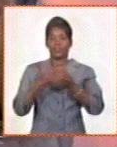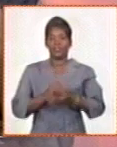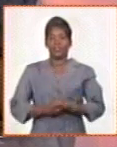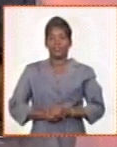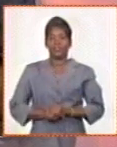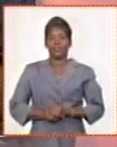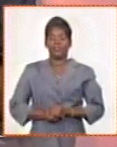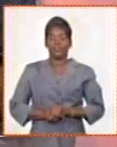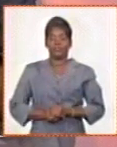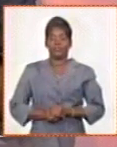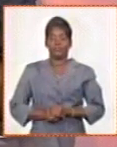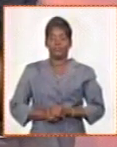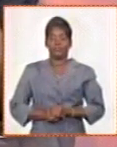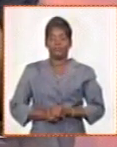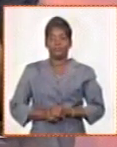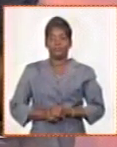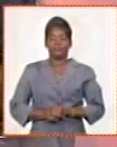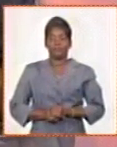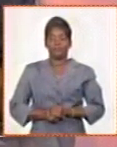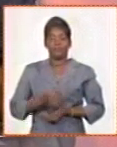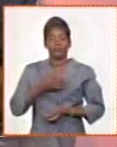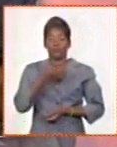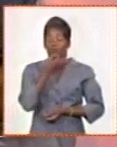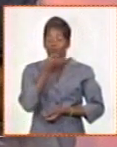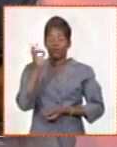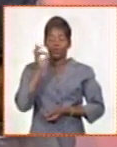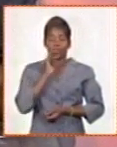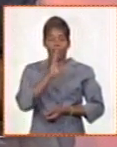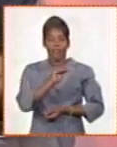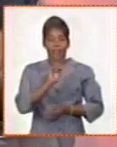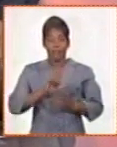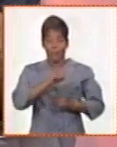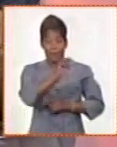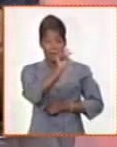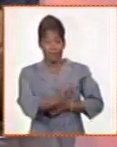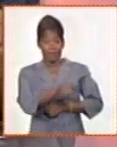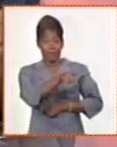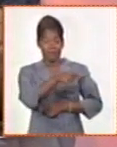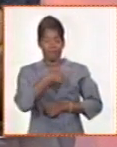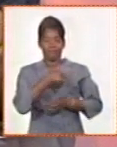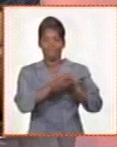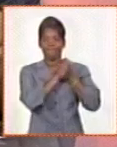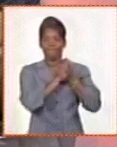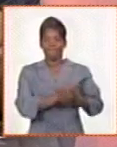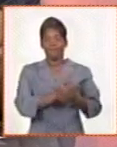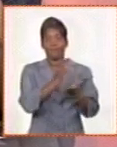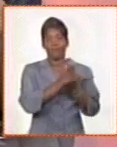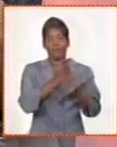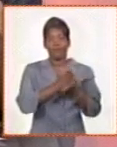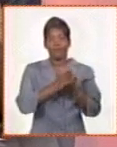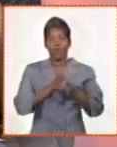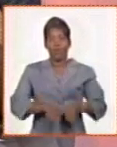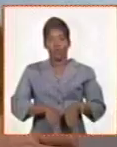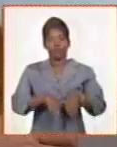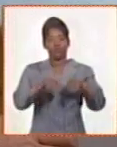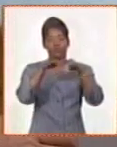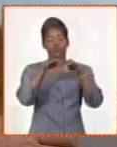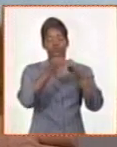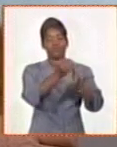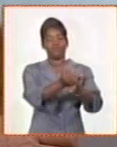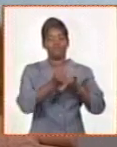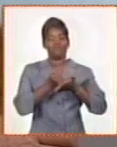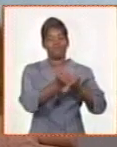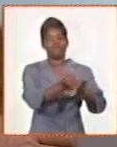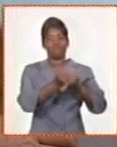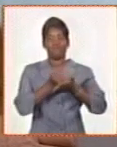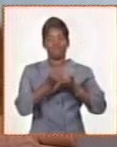mí. A lo mejor nunca se lo he dicho, pero ese es mi hermano desde la Escuela Internacional de Teatro de Machurrucutu. Y cuando se escriba el